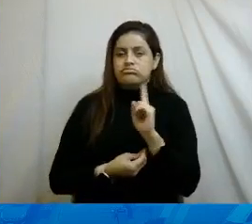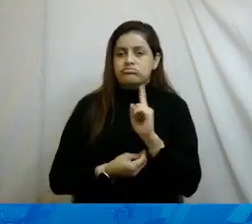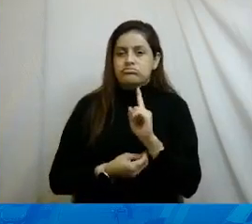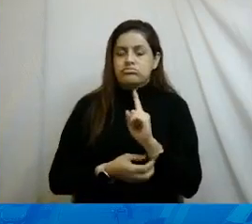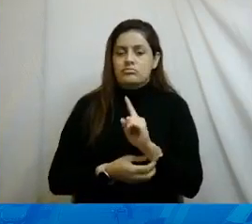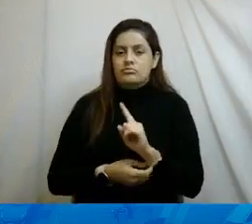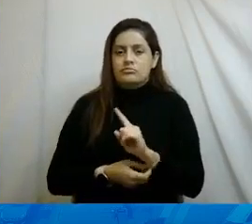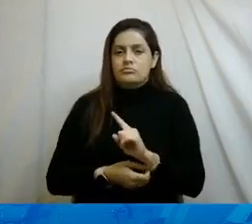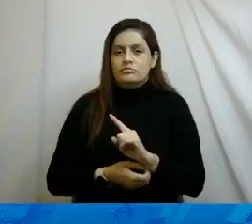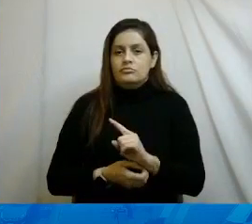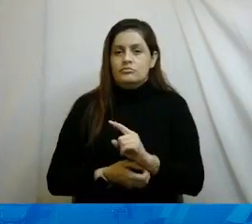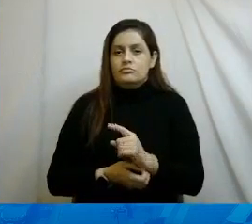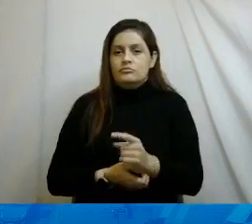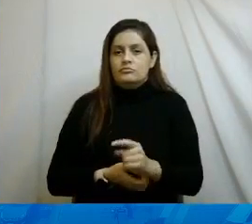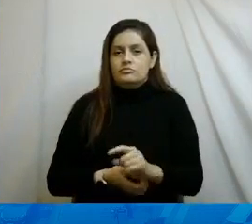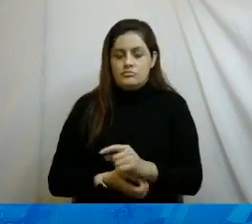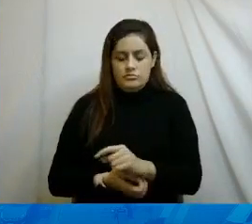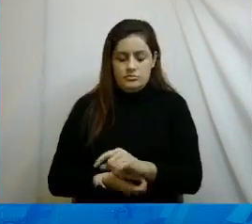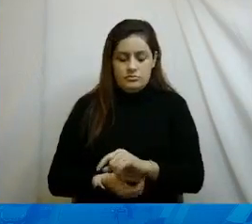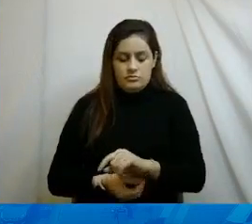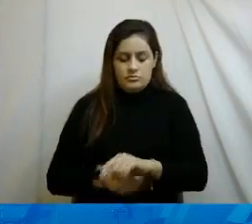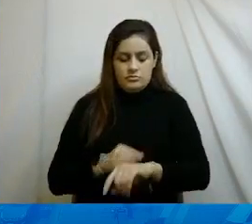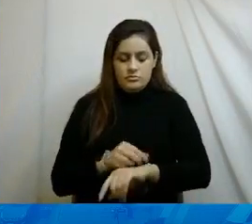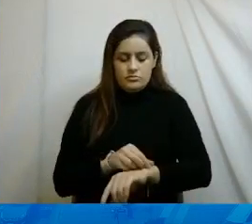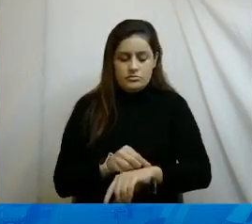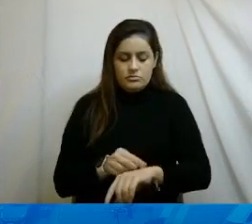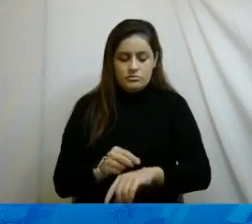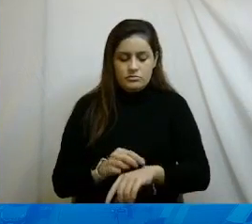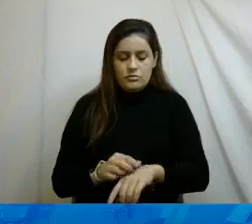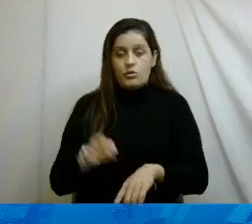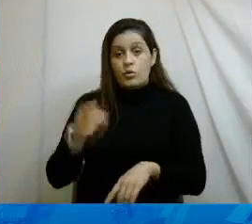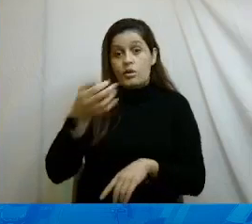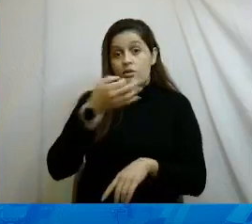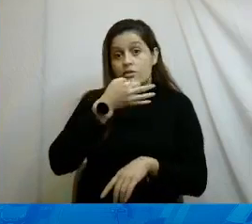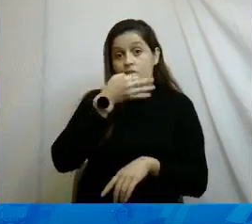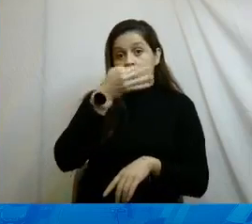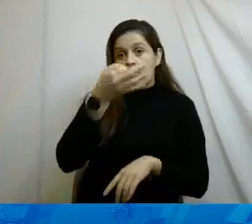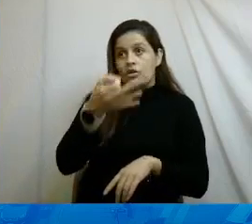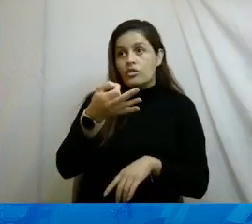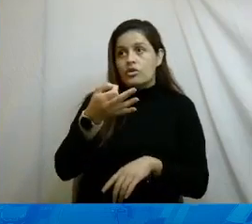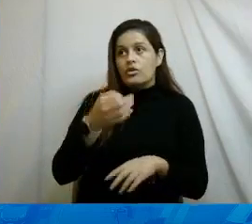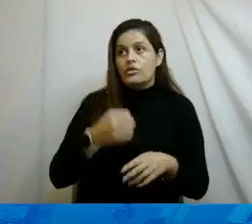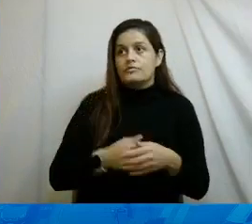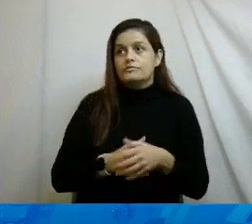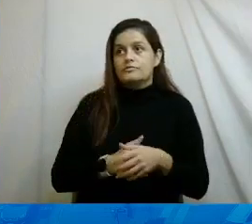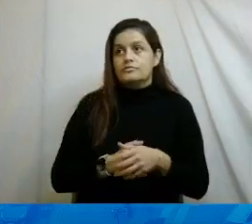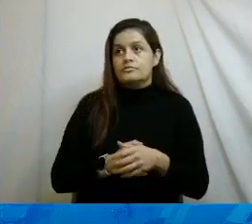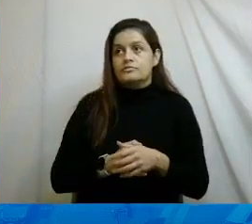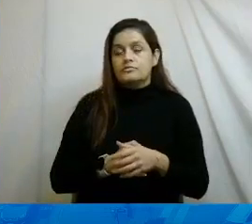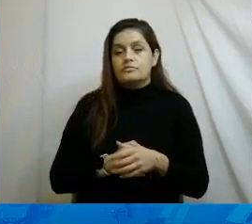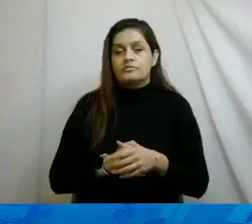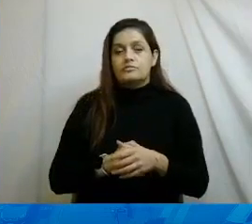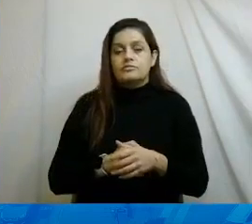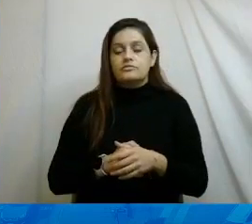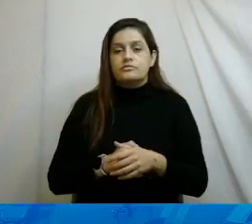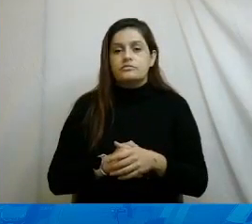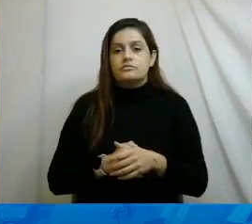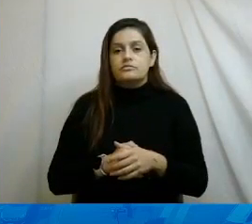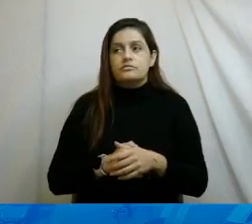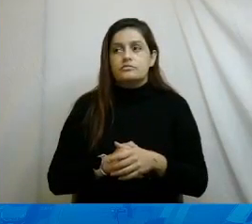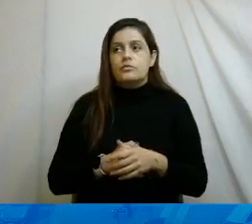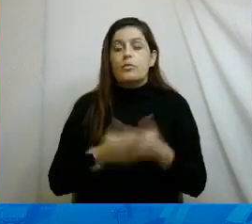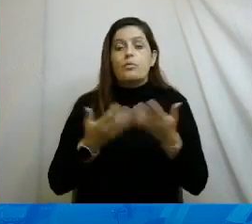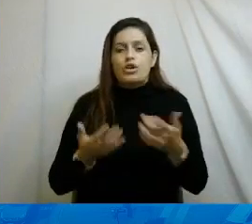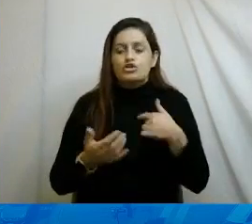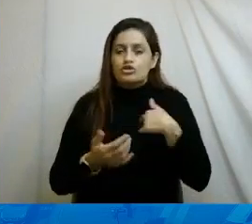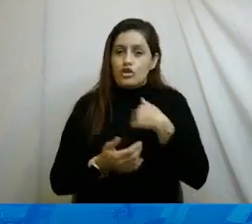dice que estamos en saldo cero. Usted lo dice y están los comunicados. Por eso yo digo que